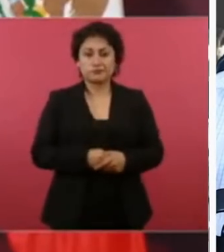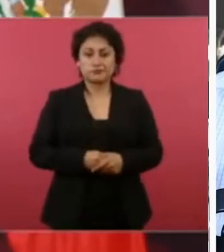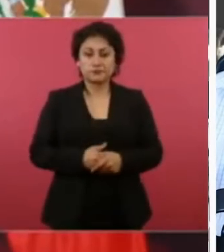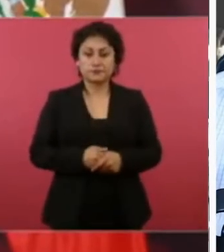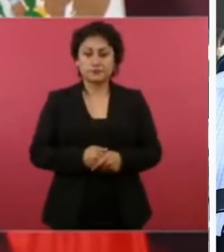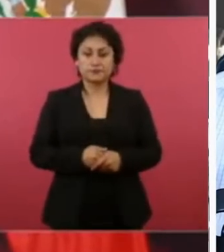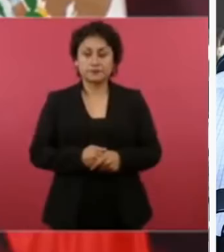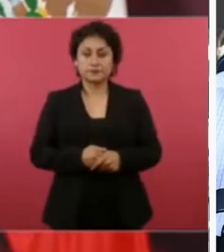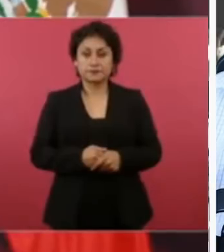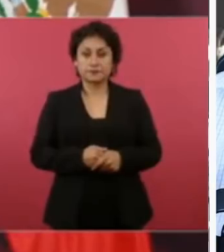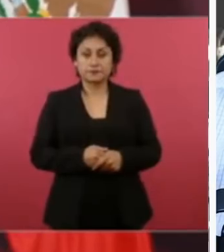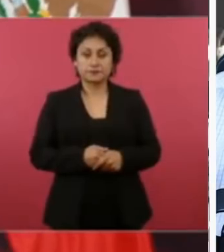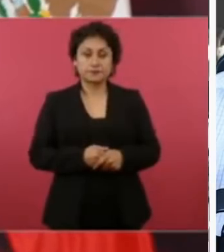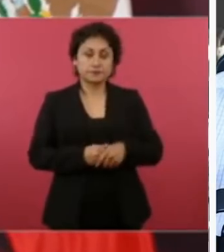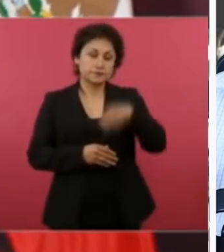En